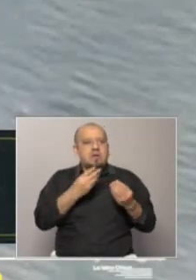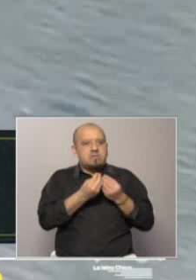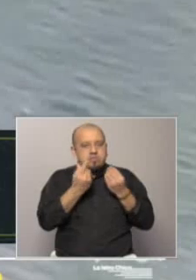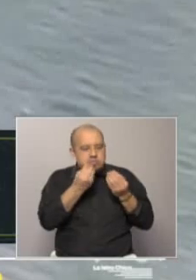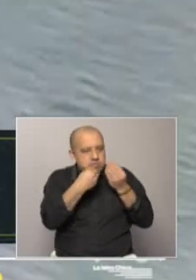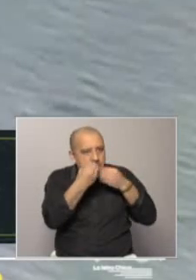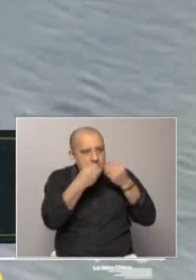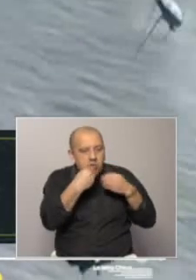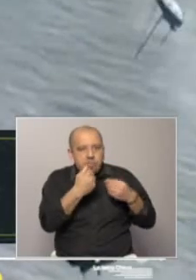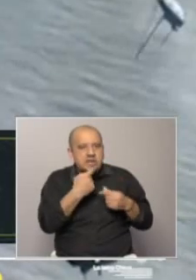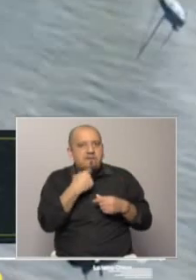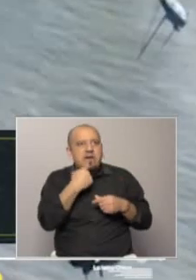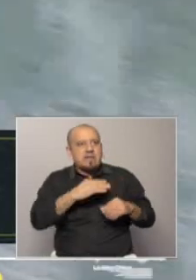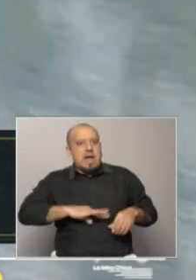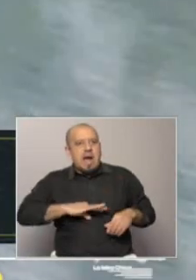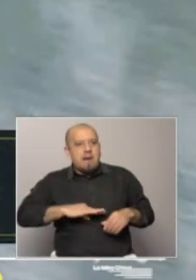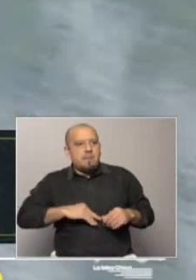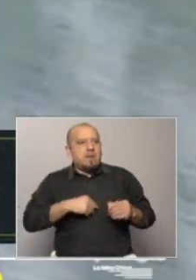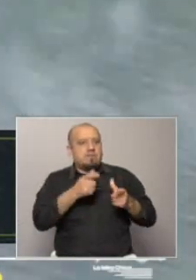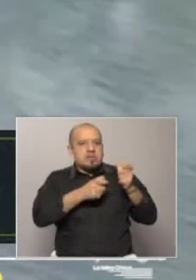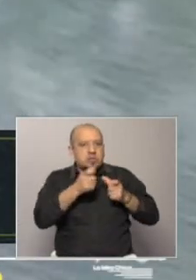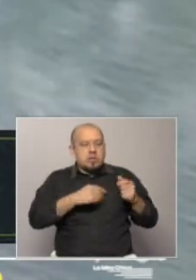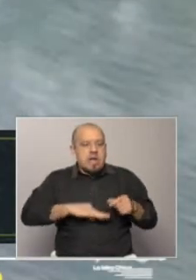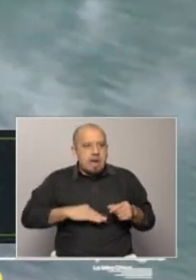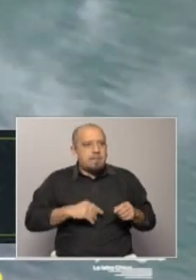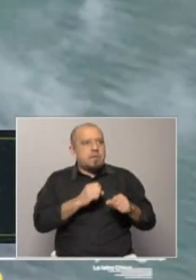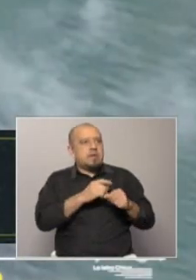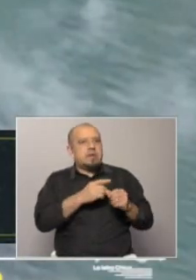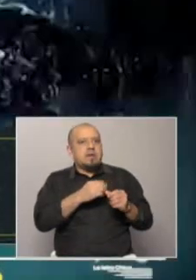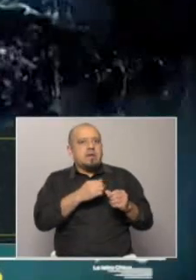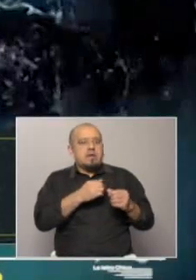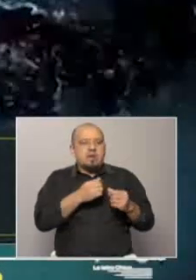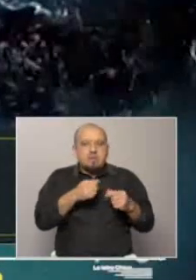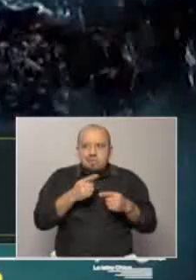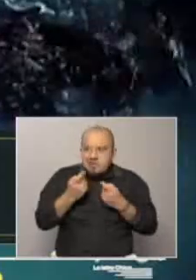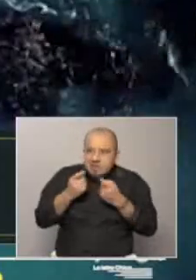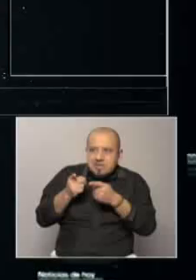donde hay falta de trabajo y una cantidad de situaciones más, si es necesario esto.